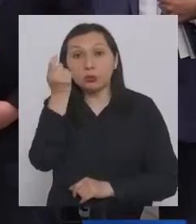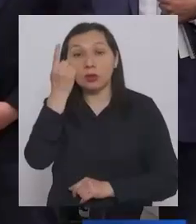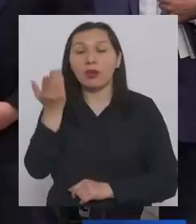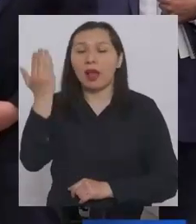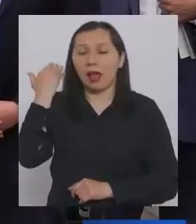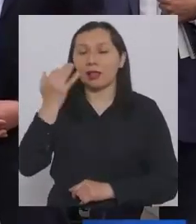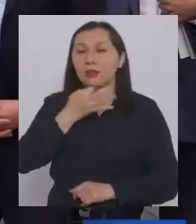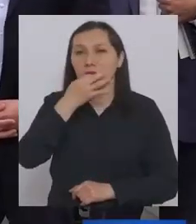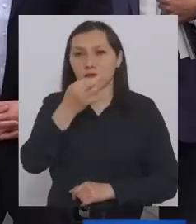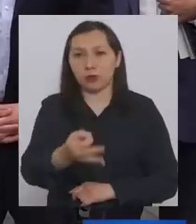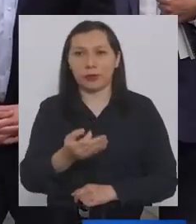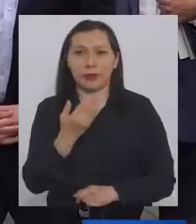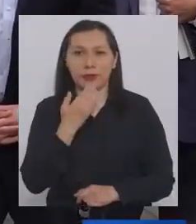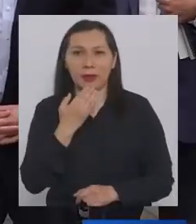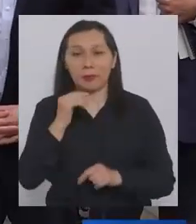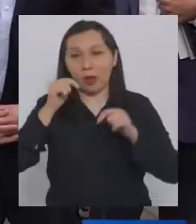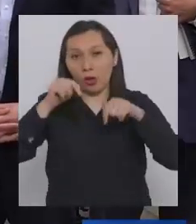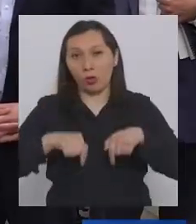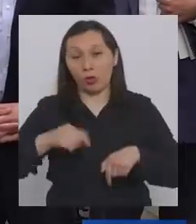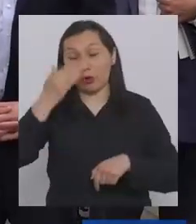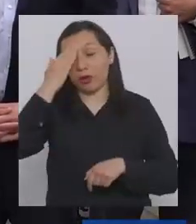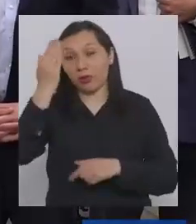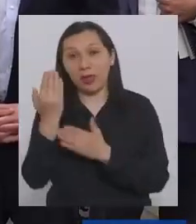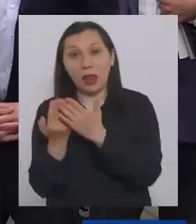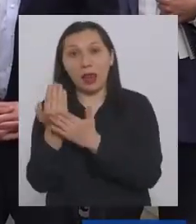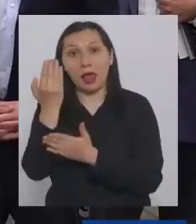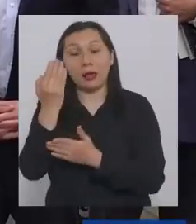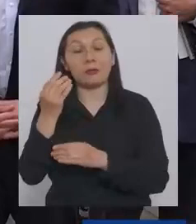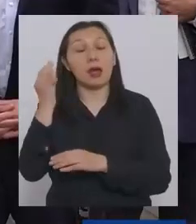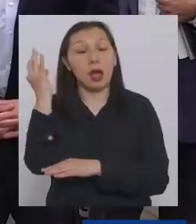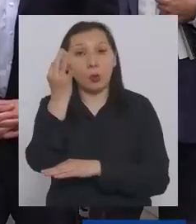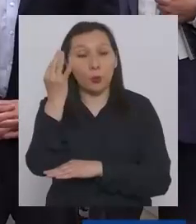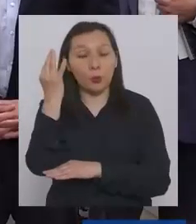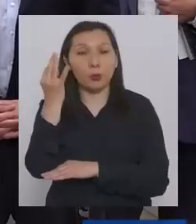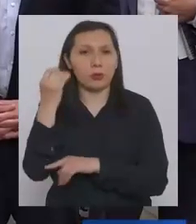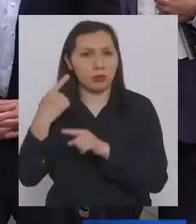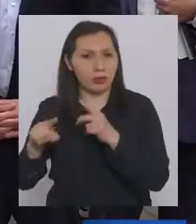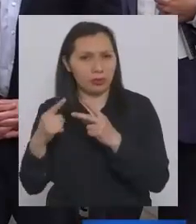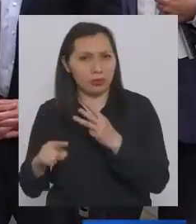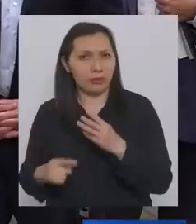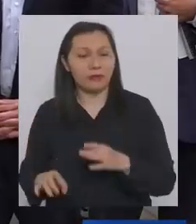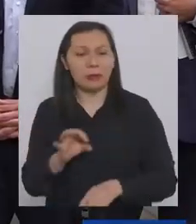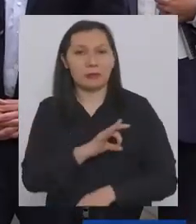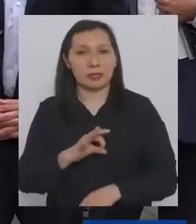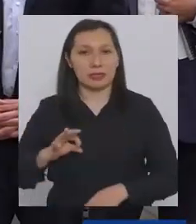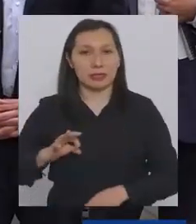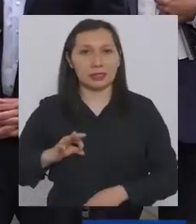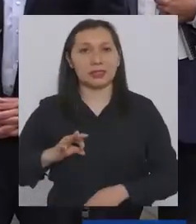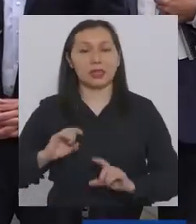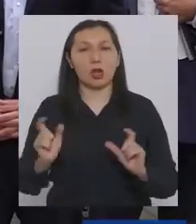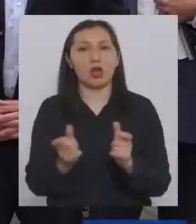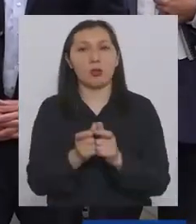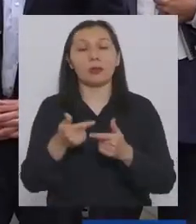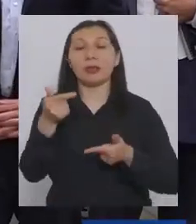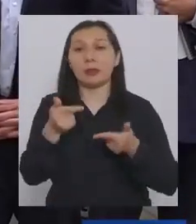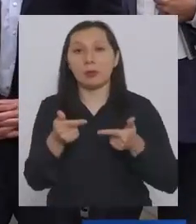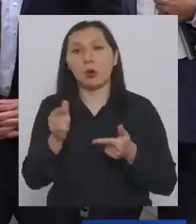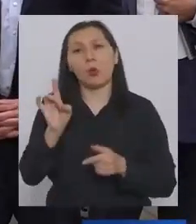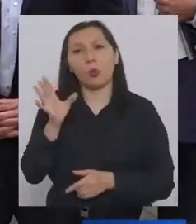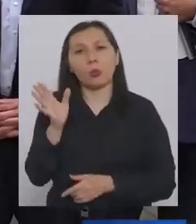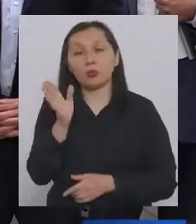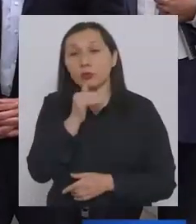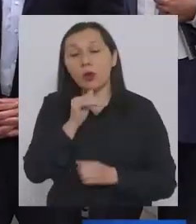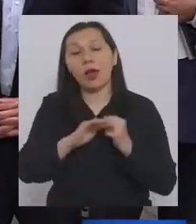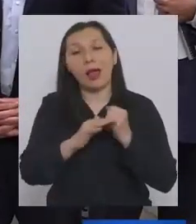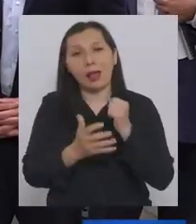les he comentado también que el día de hoy por la mañana íbamos a tener todas las reuniones del Ministerio y Comité Político, con excepción del